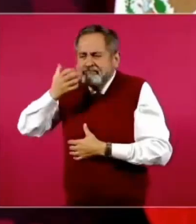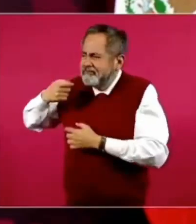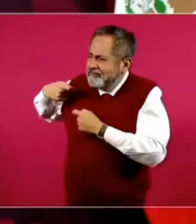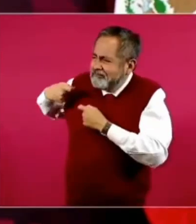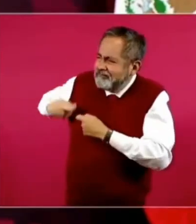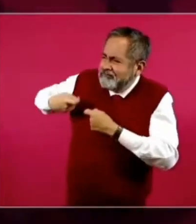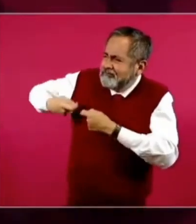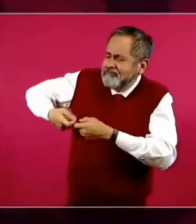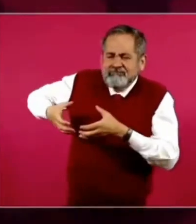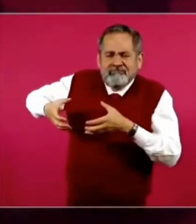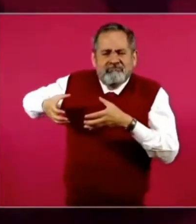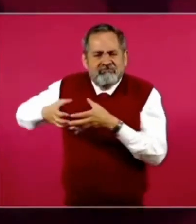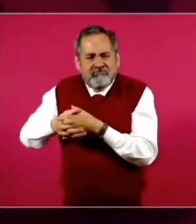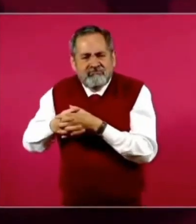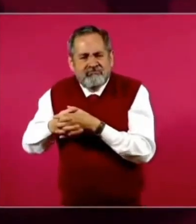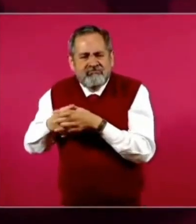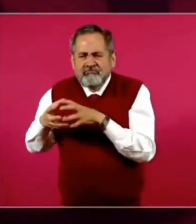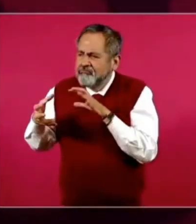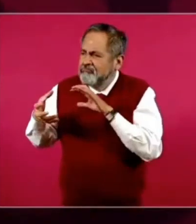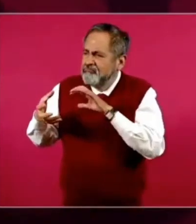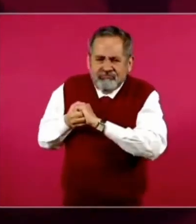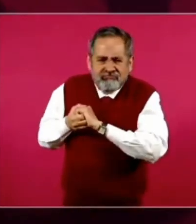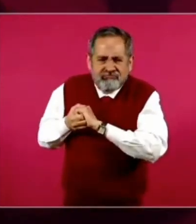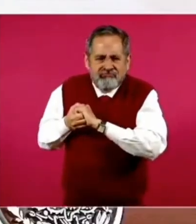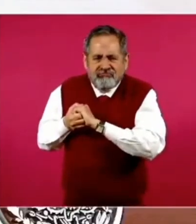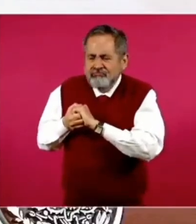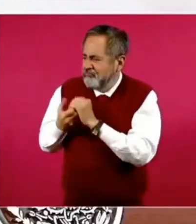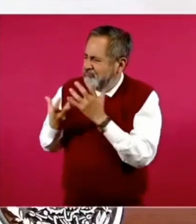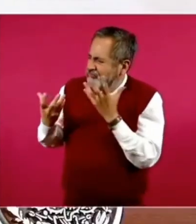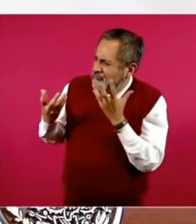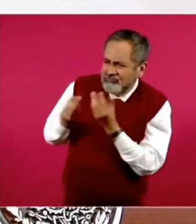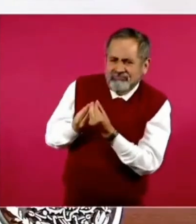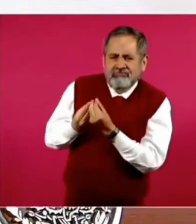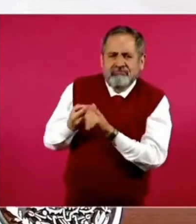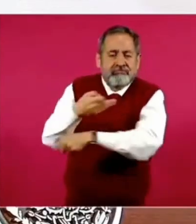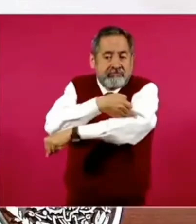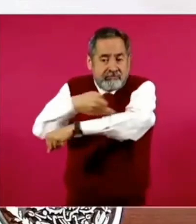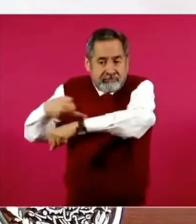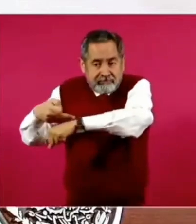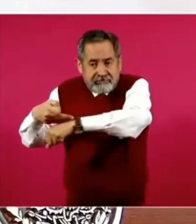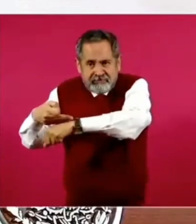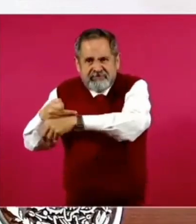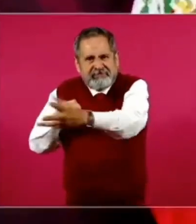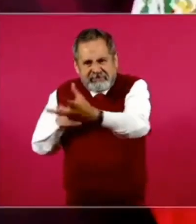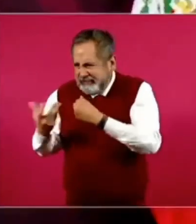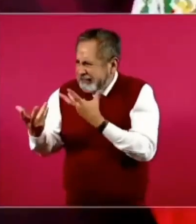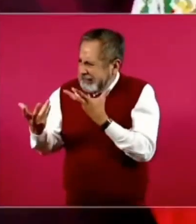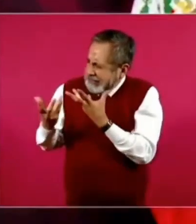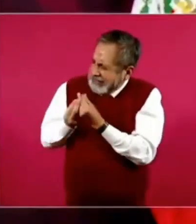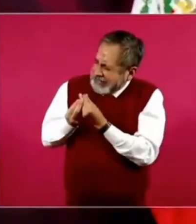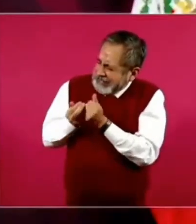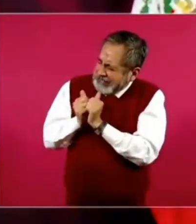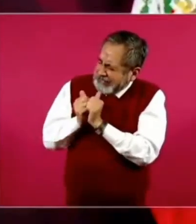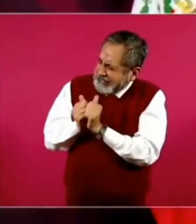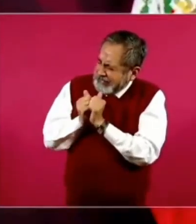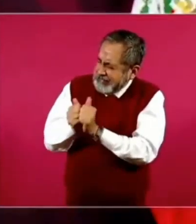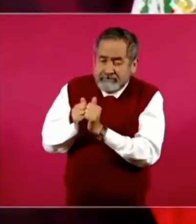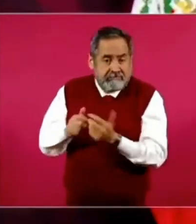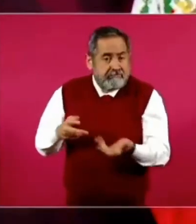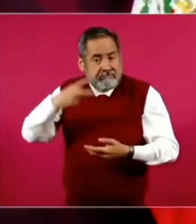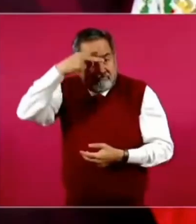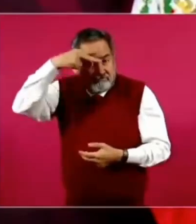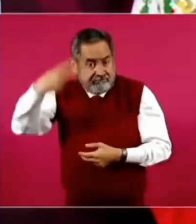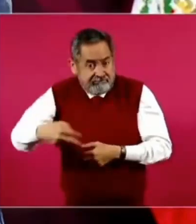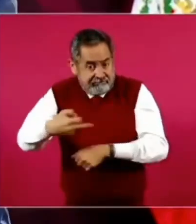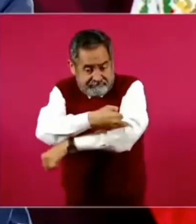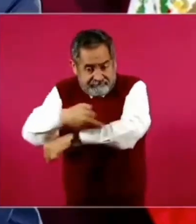costumbres, seguimos manteniendo integrada a nuestras familias. La familia